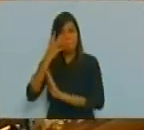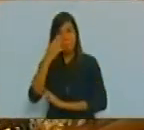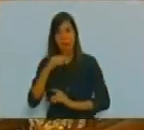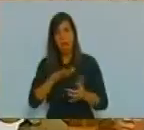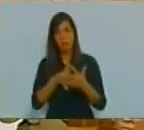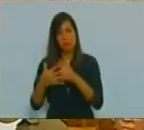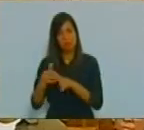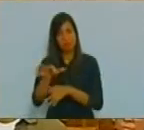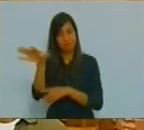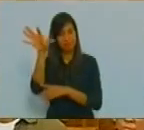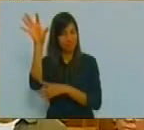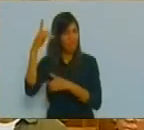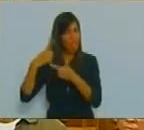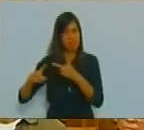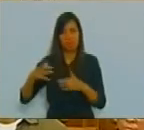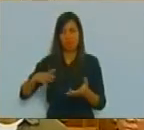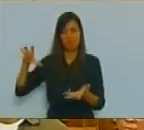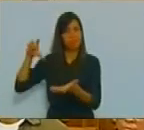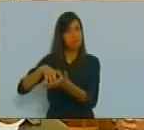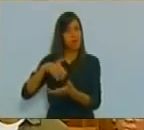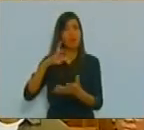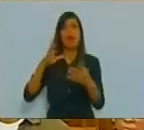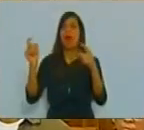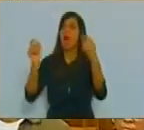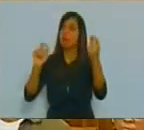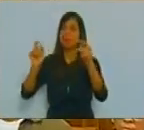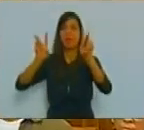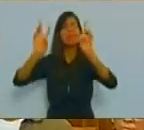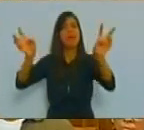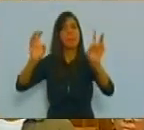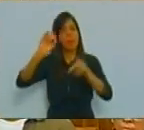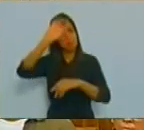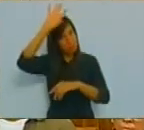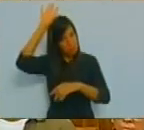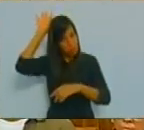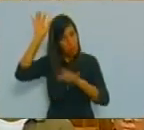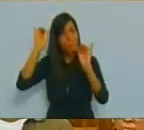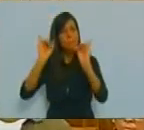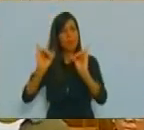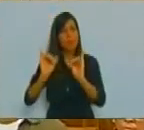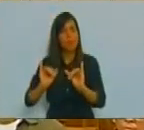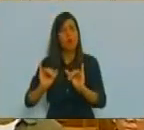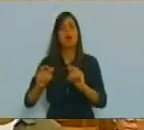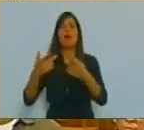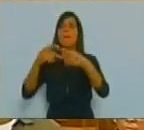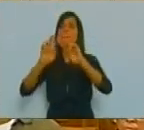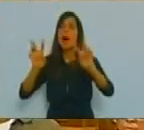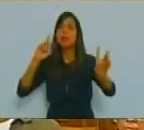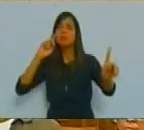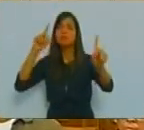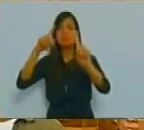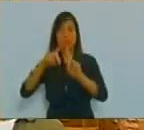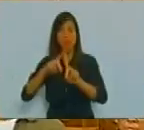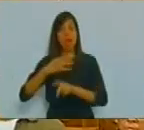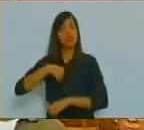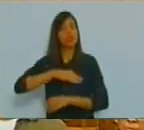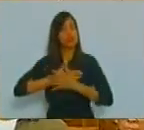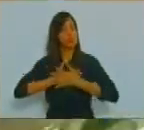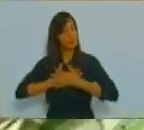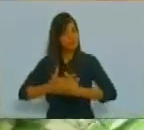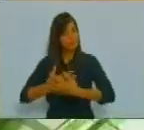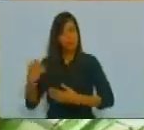urbanismos en nuestros corredores tenemos que hacer garantes de esta convivencia pacífica por eso ponemos a la orden